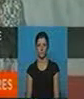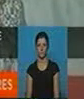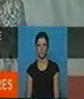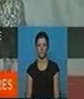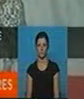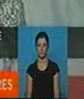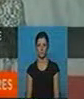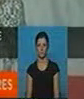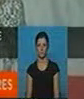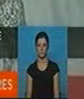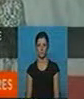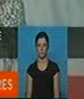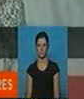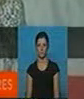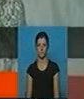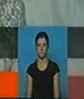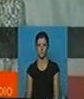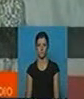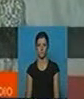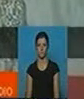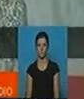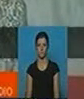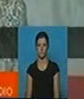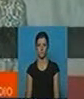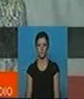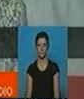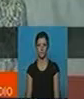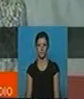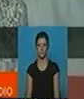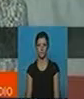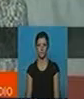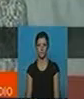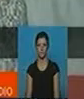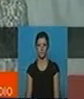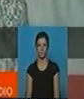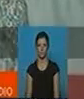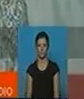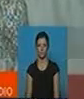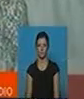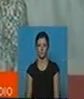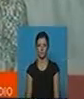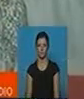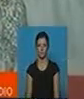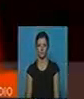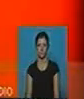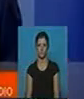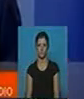is temperamentally unfit and totally unqualified to be commander-in-chief.